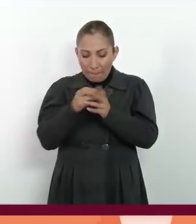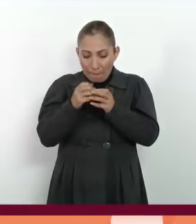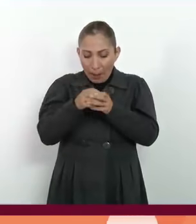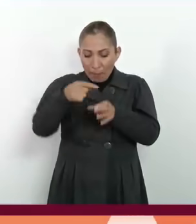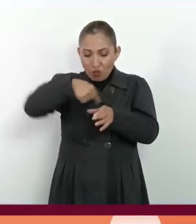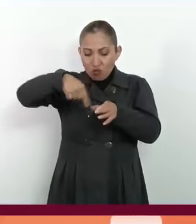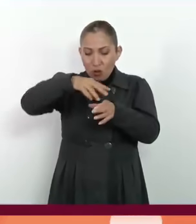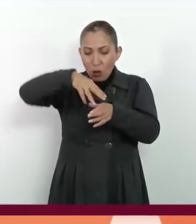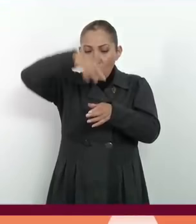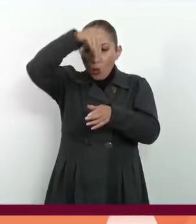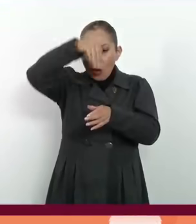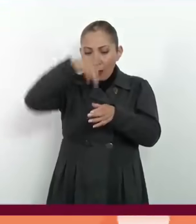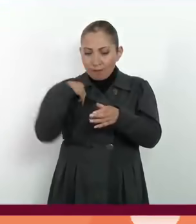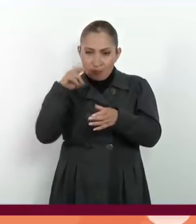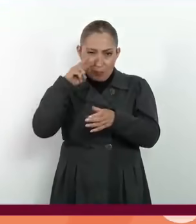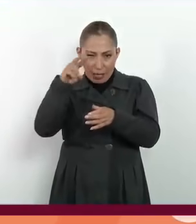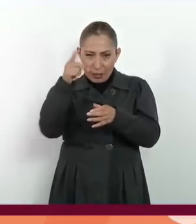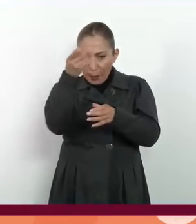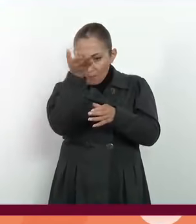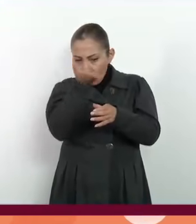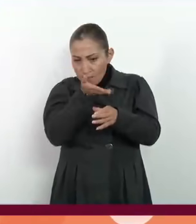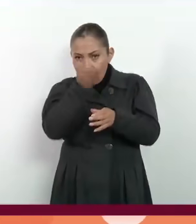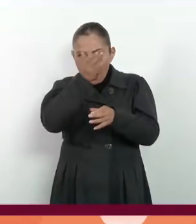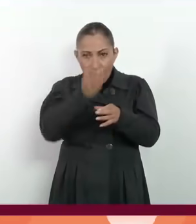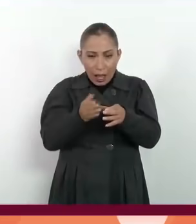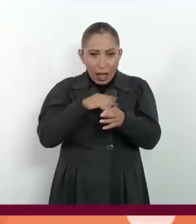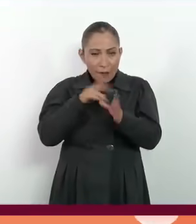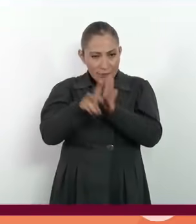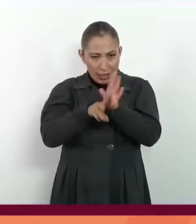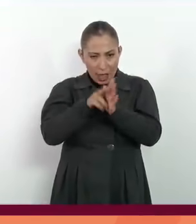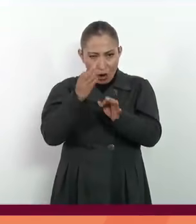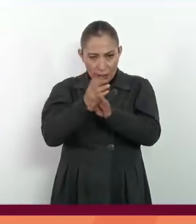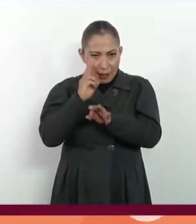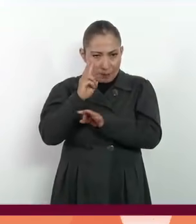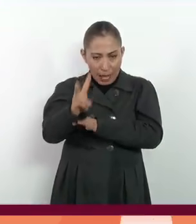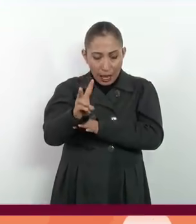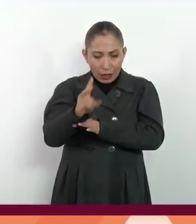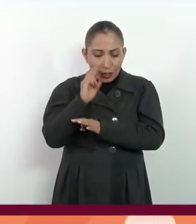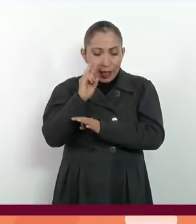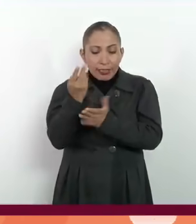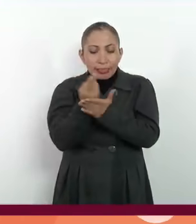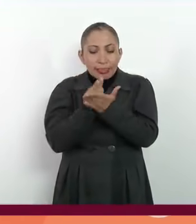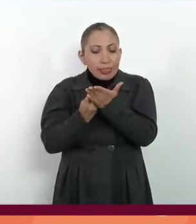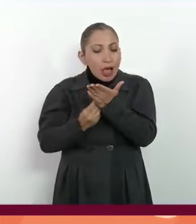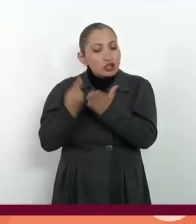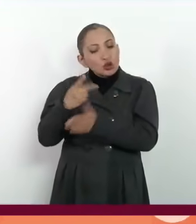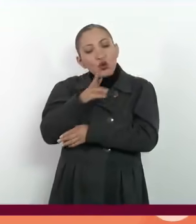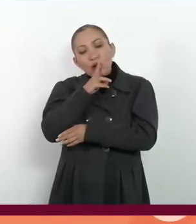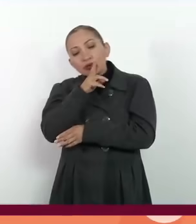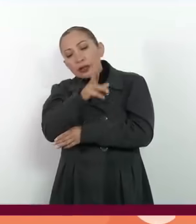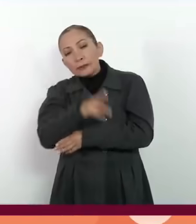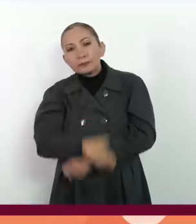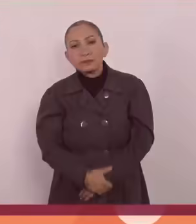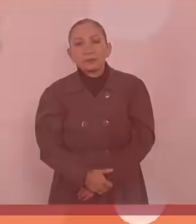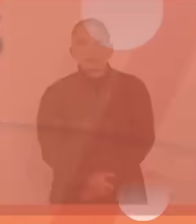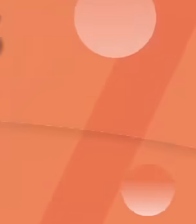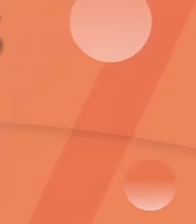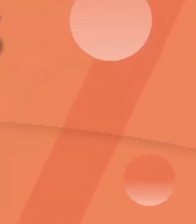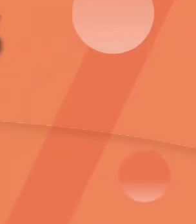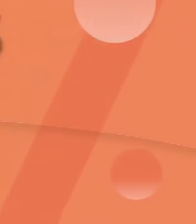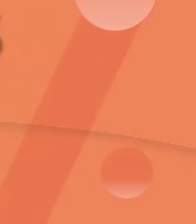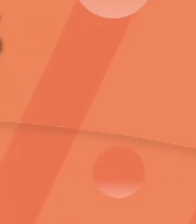un cono, realicen los cortes que observaron en el video de esta sesión y dibujen sus resultados.